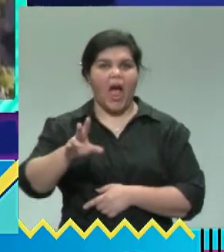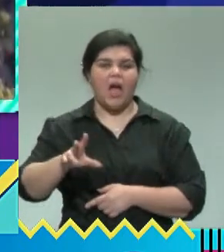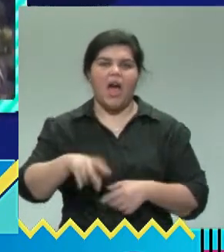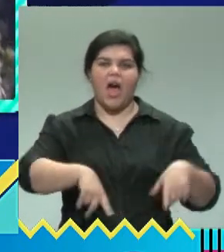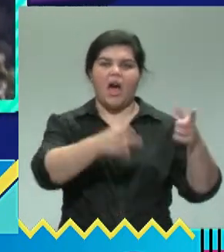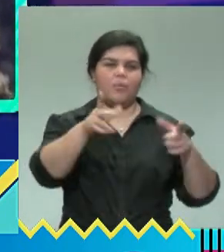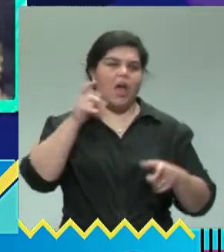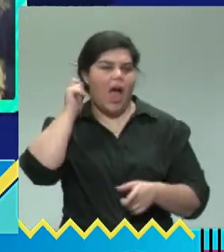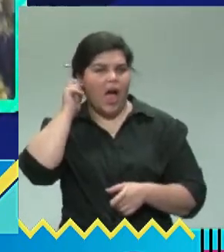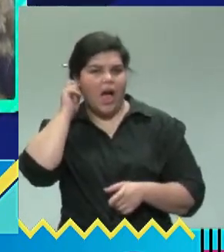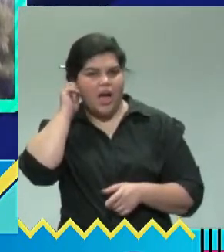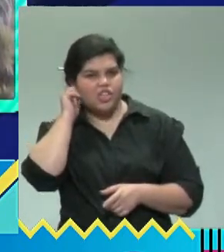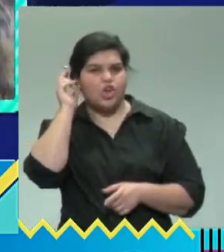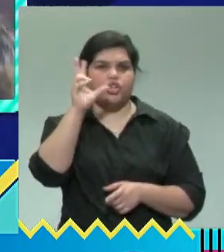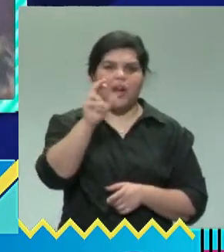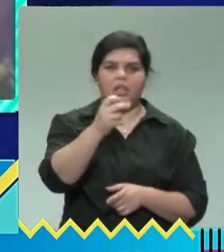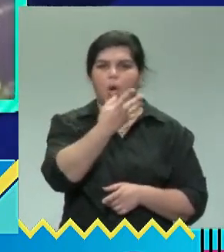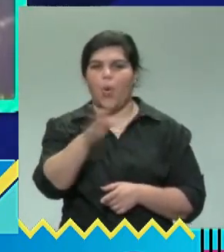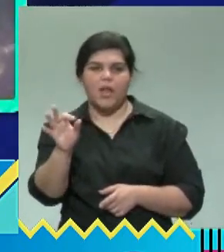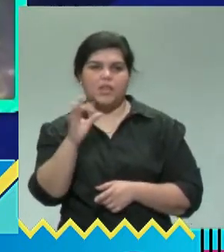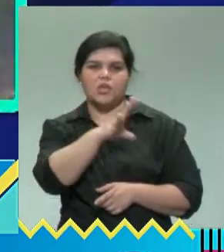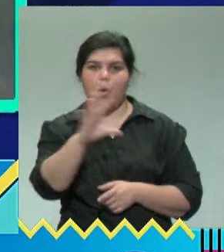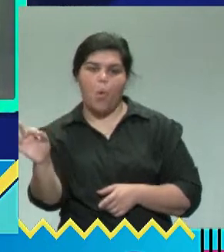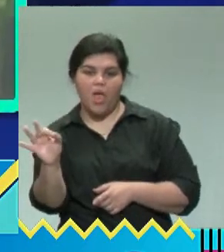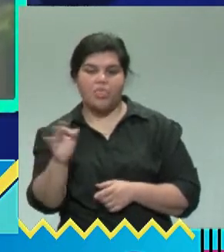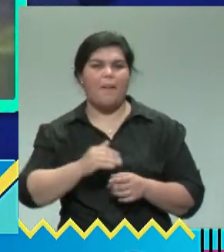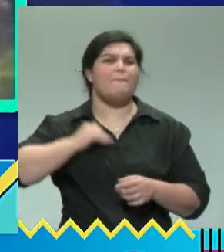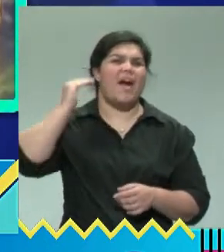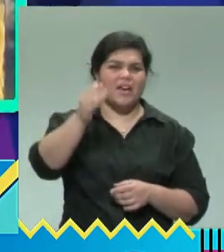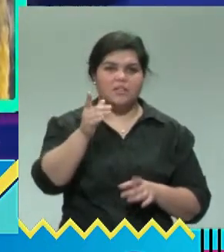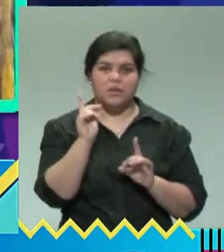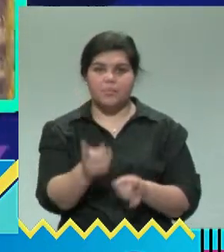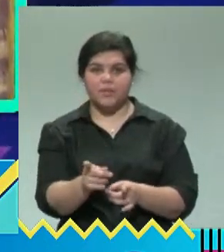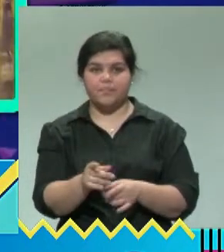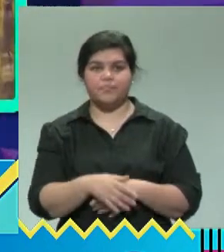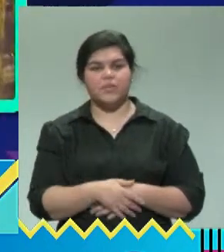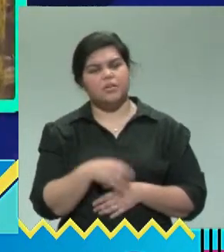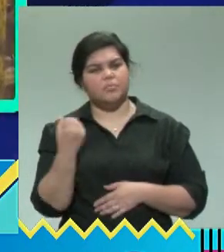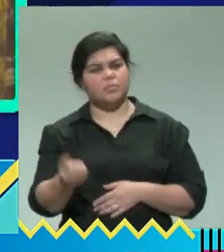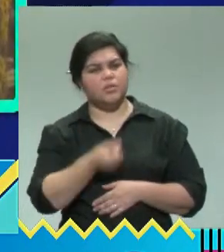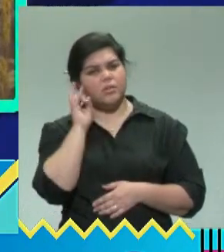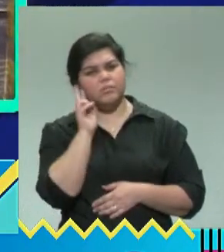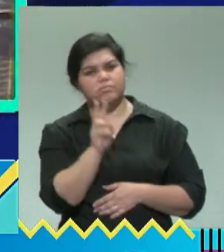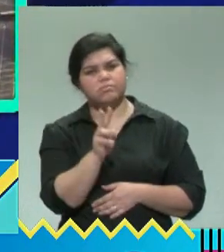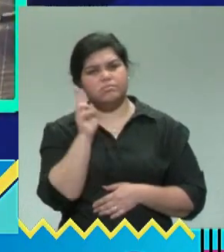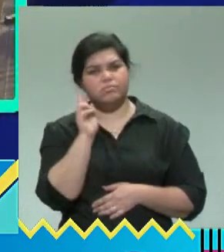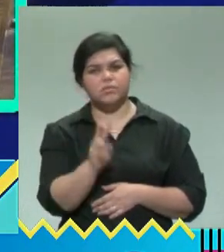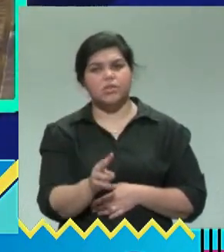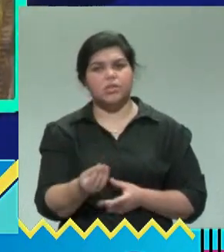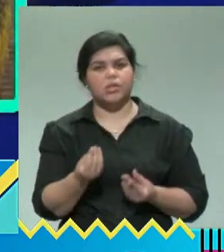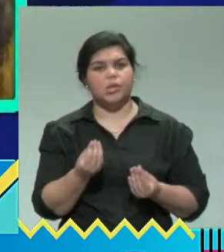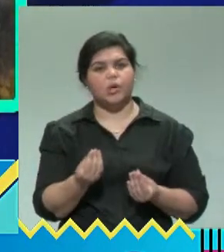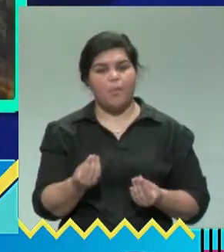40, 50, 60 años o mucho más, sino empezar a eso también verlo muy palpable en